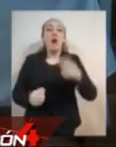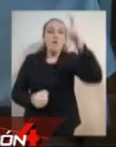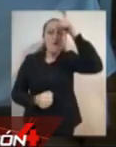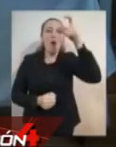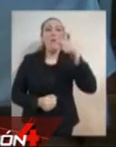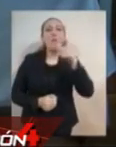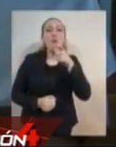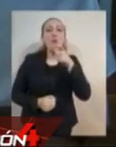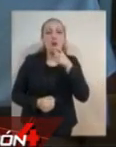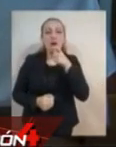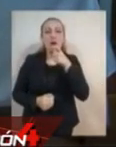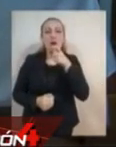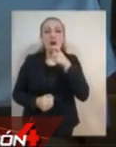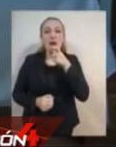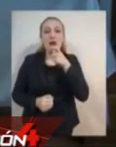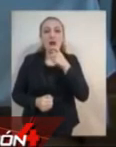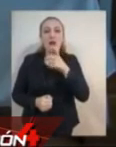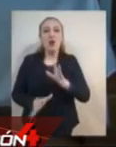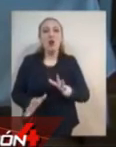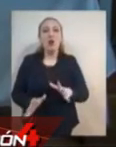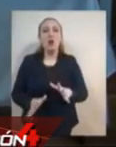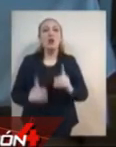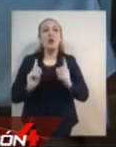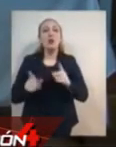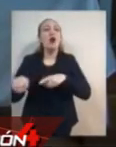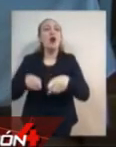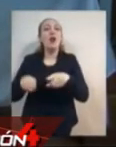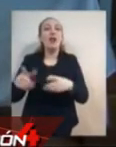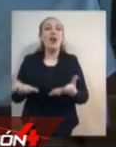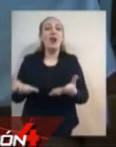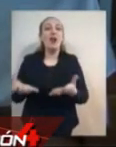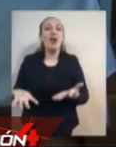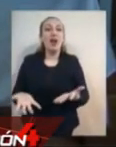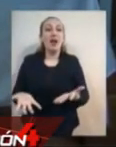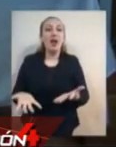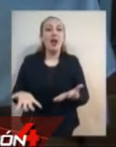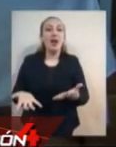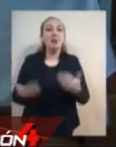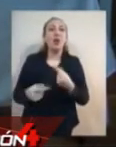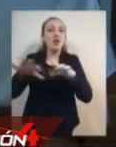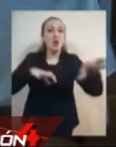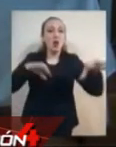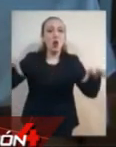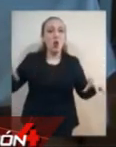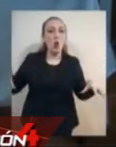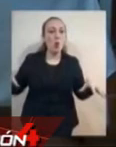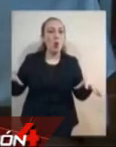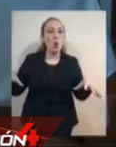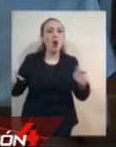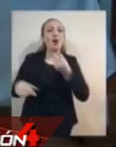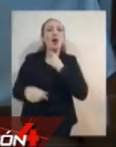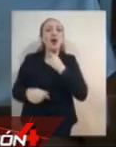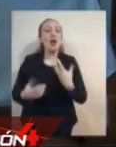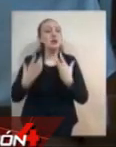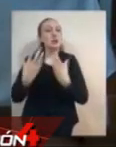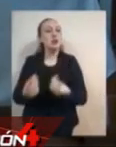bomberos, por supuesto. Estamos además coordinando la participación de distintos grupos voluntarios que están interviniendo